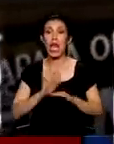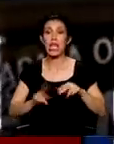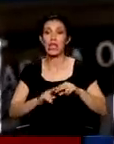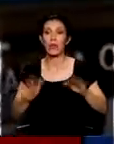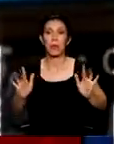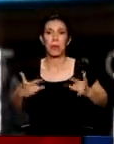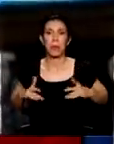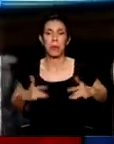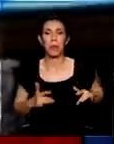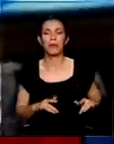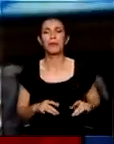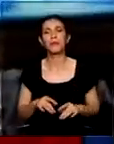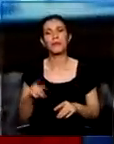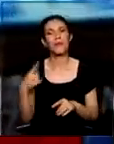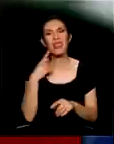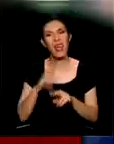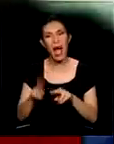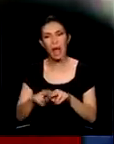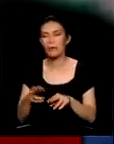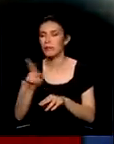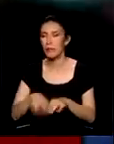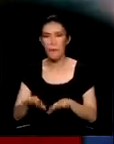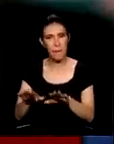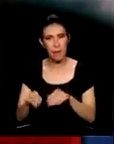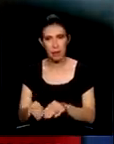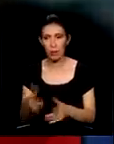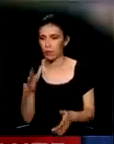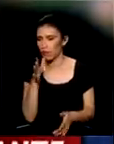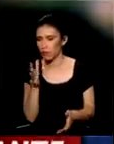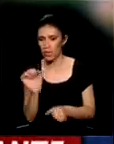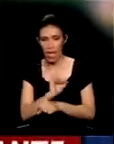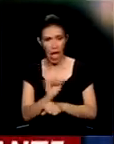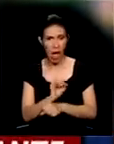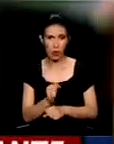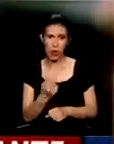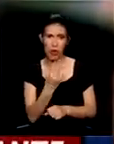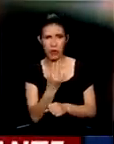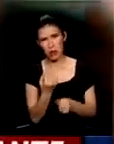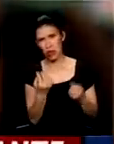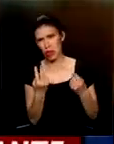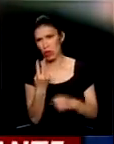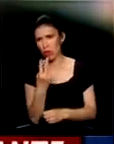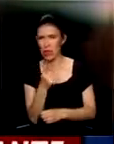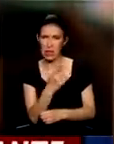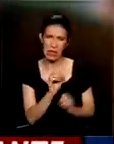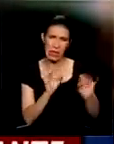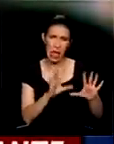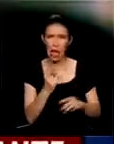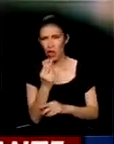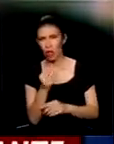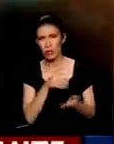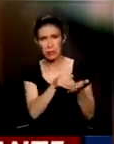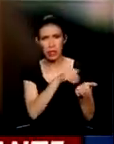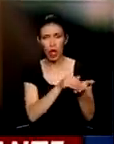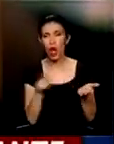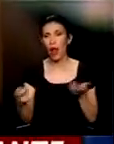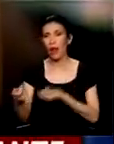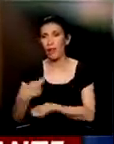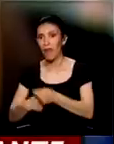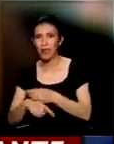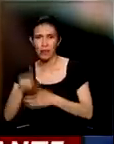modus operandi sería siempre el mismo. Autos que de repente, no sé, tenían un valor de 10, 12 millones de pesos, él me los podía vender en 4 millones de